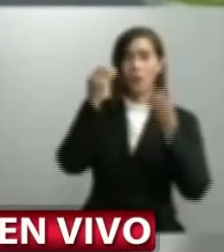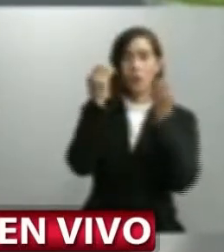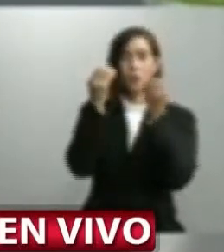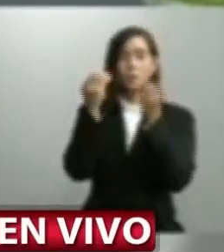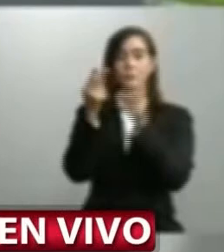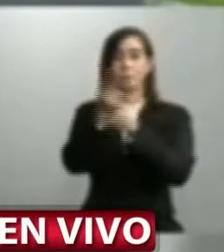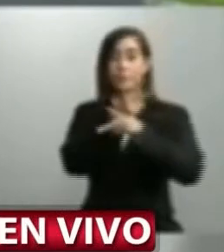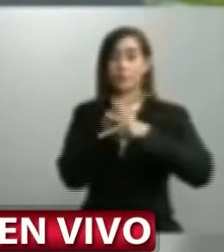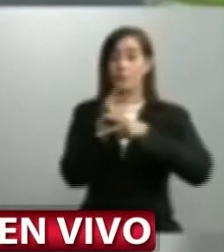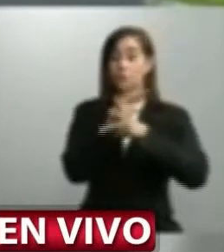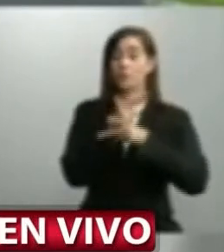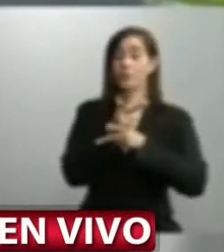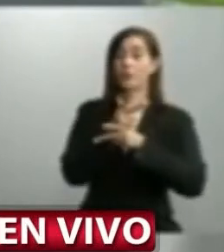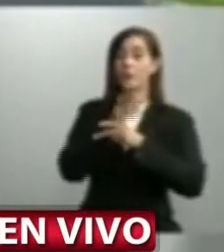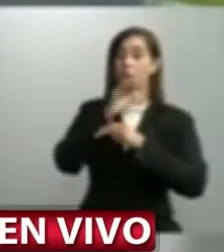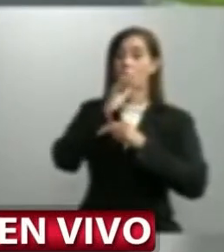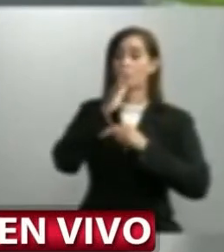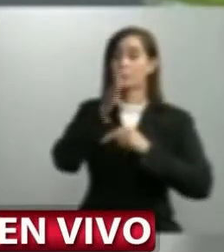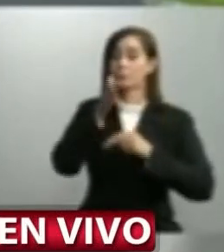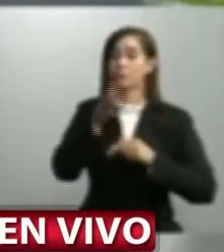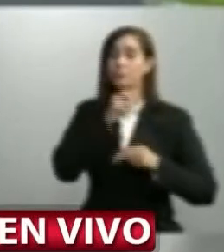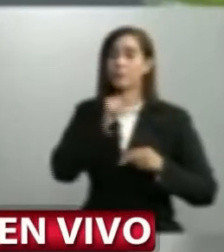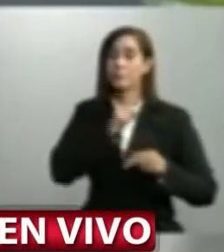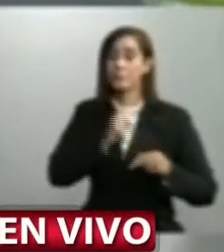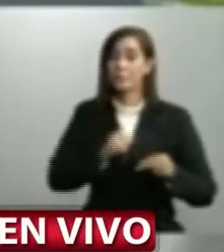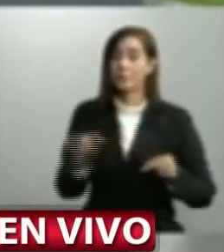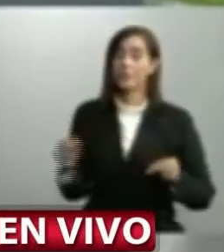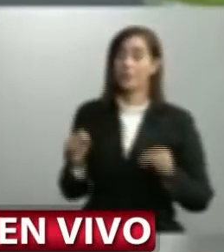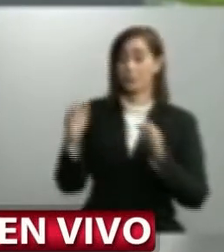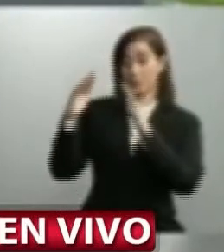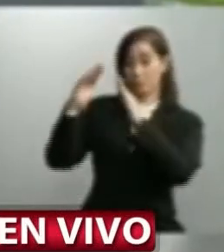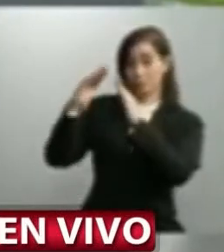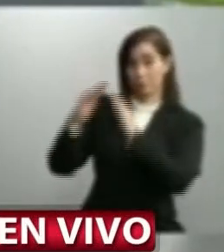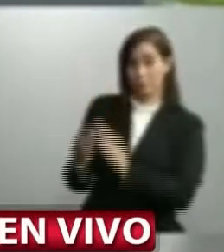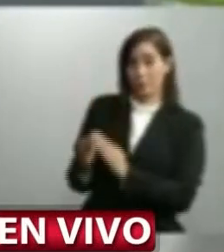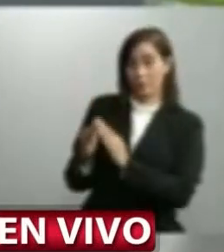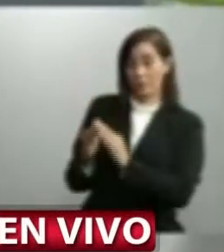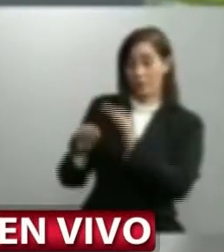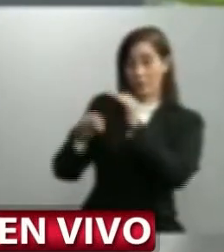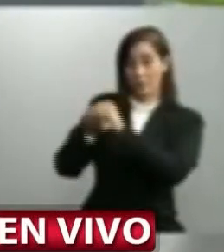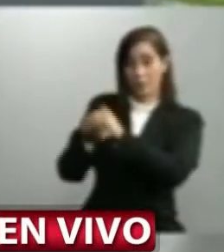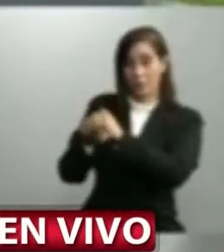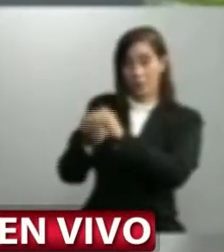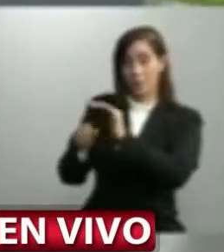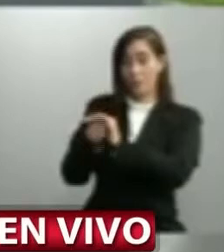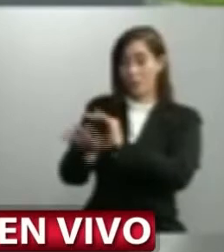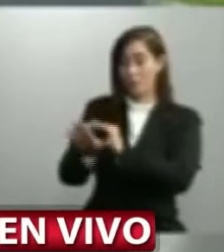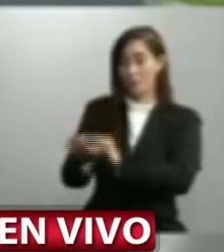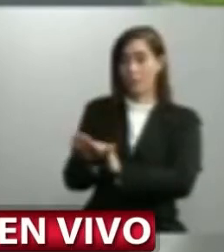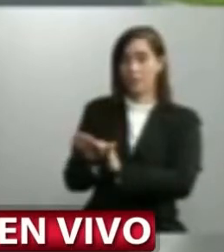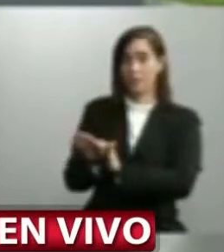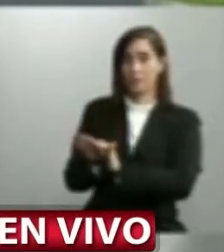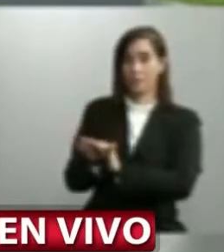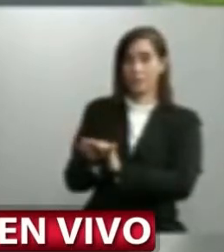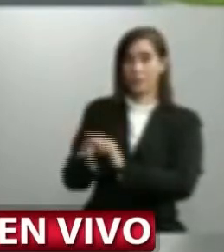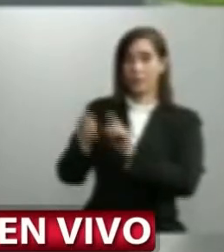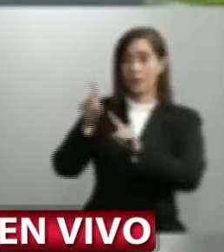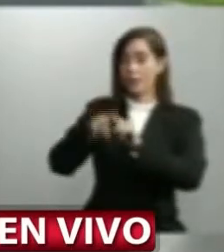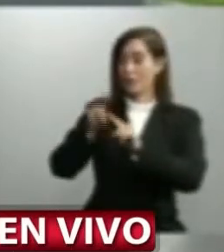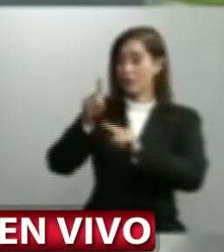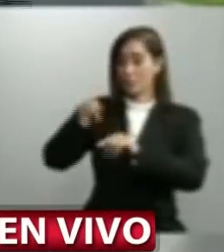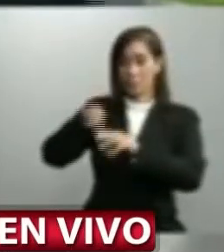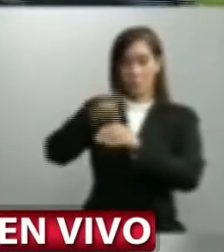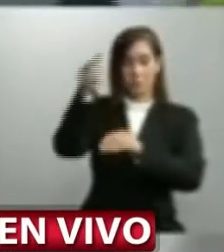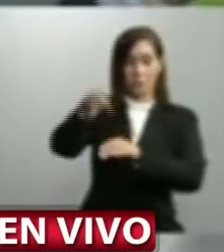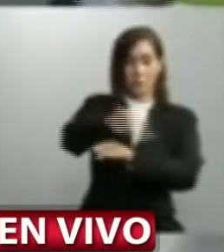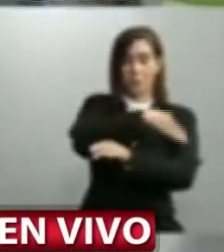cuidar a nuestros ancianos y a nuestros viejos que están recluidos en sus hogares y que no tienen esa